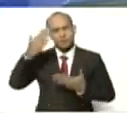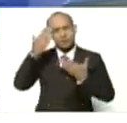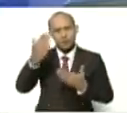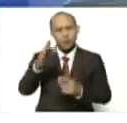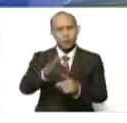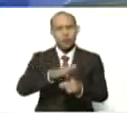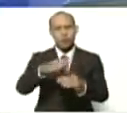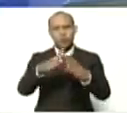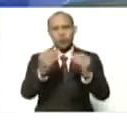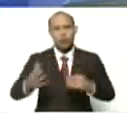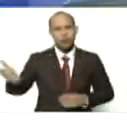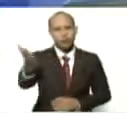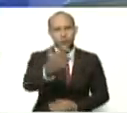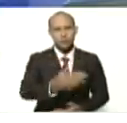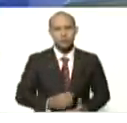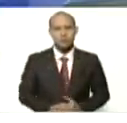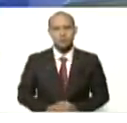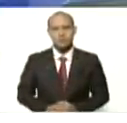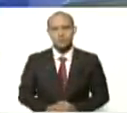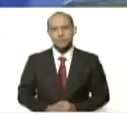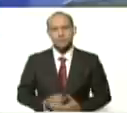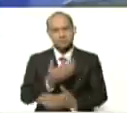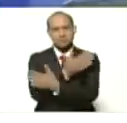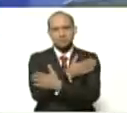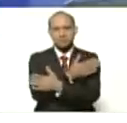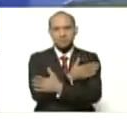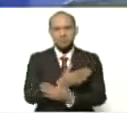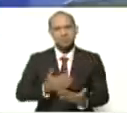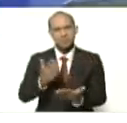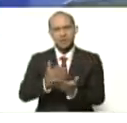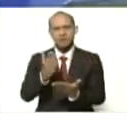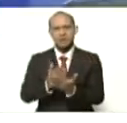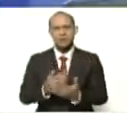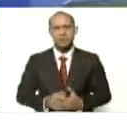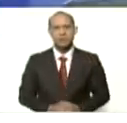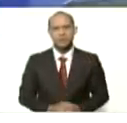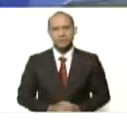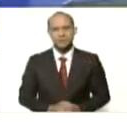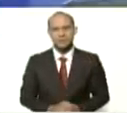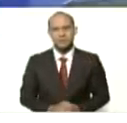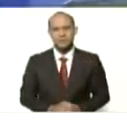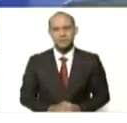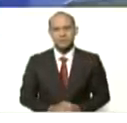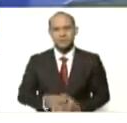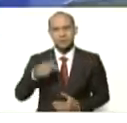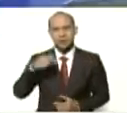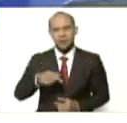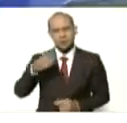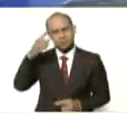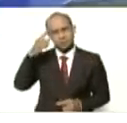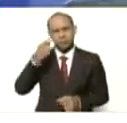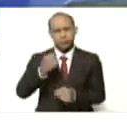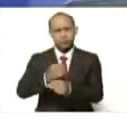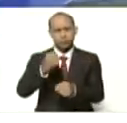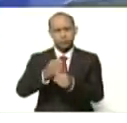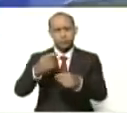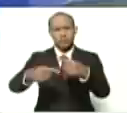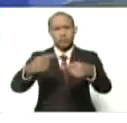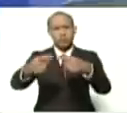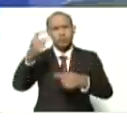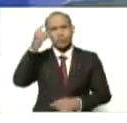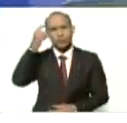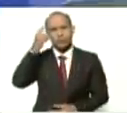cariñoso el afecto de siempre aquí dedicados a nuestra misión